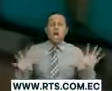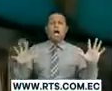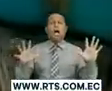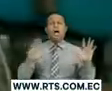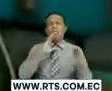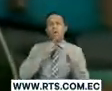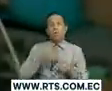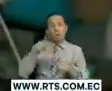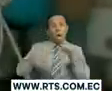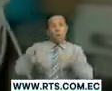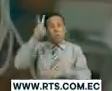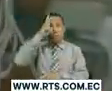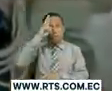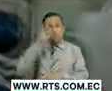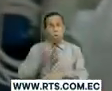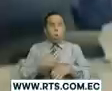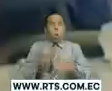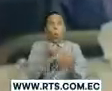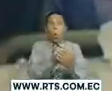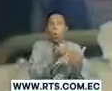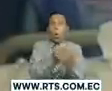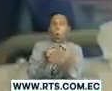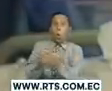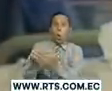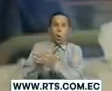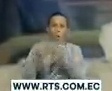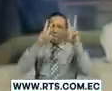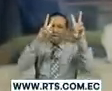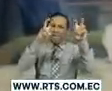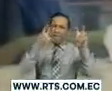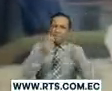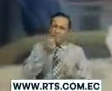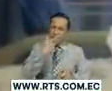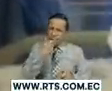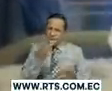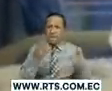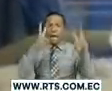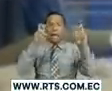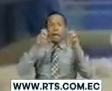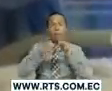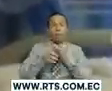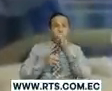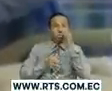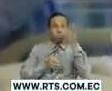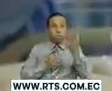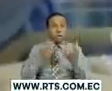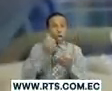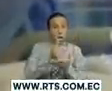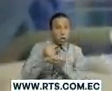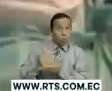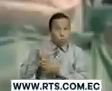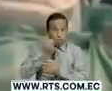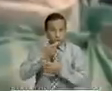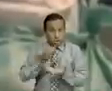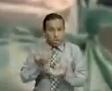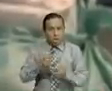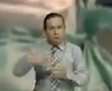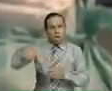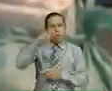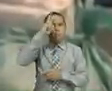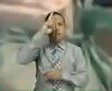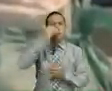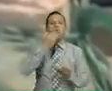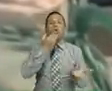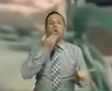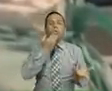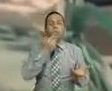de insumos médicos relacionados a la emergencia sanitaria del COVID-19. Y precisamente para evitar la